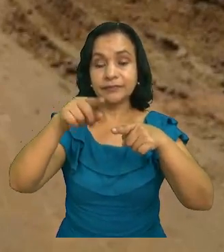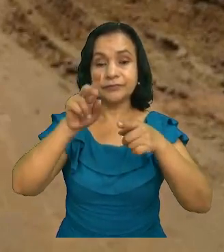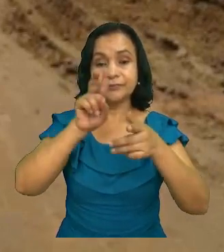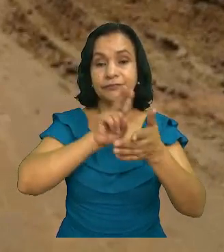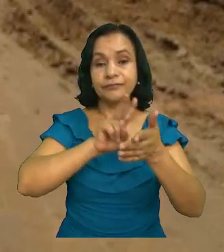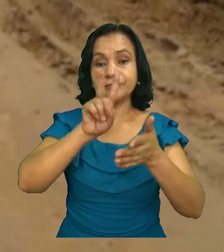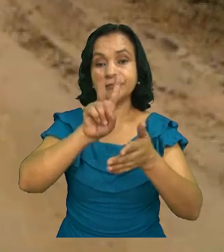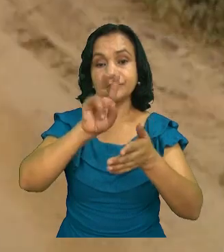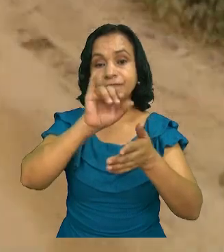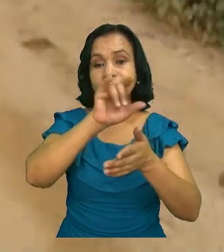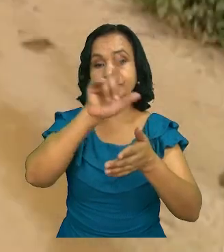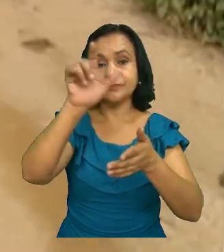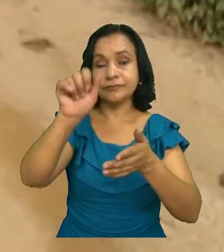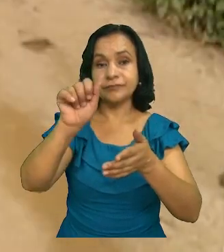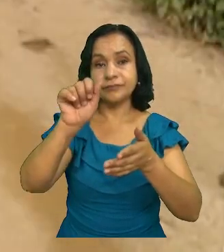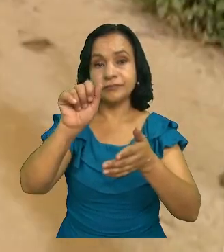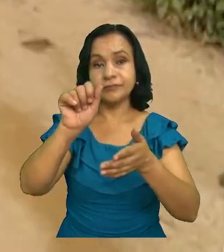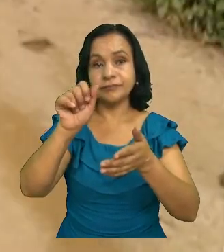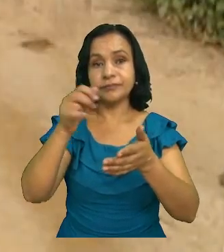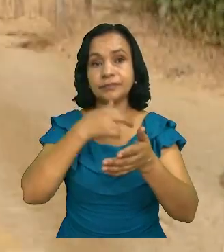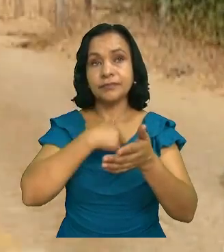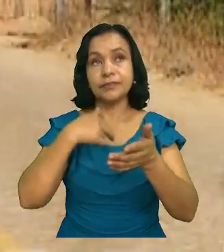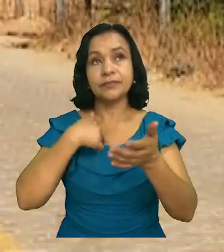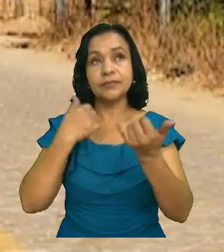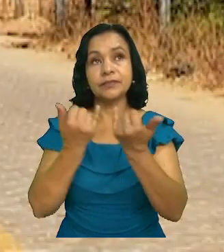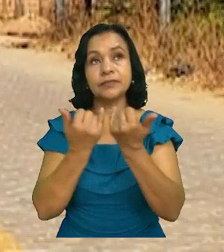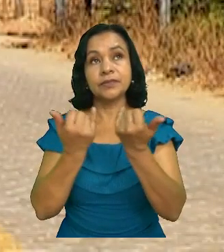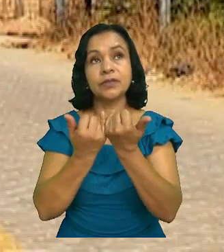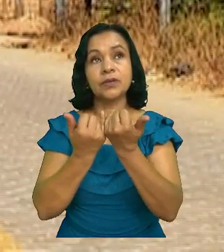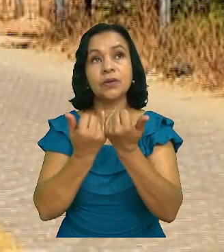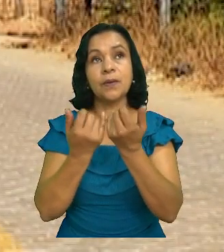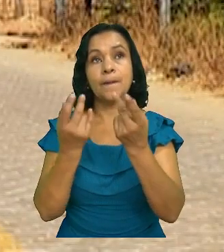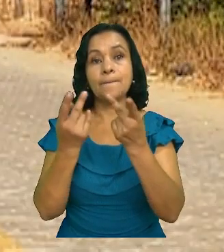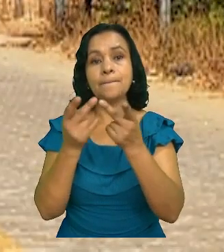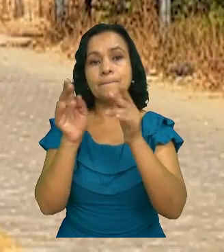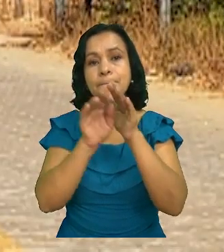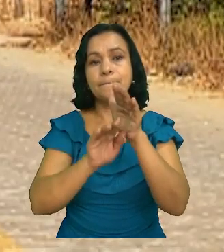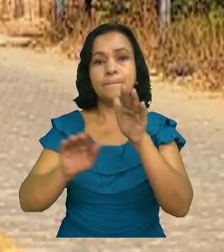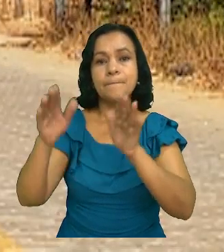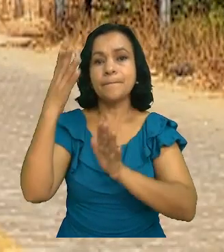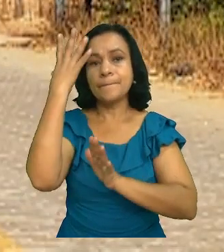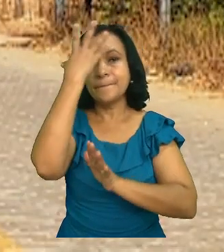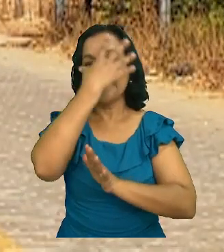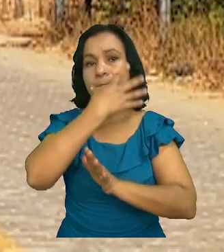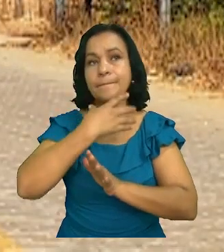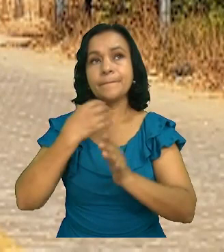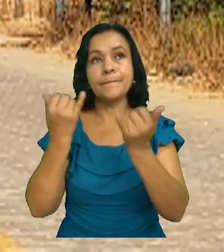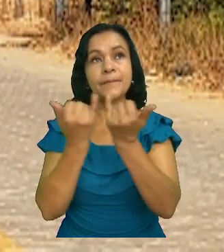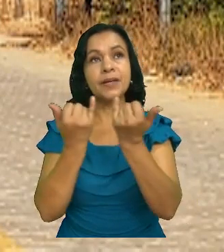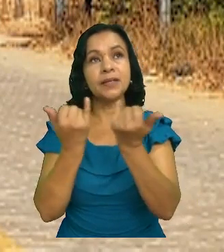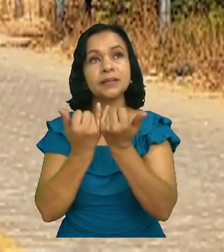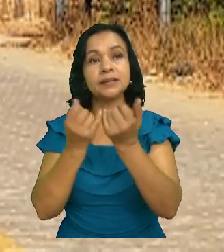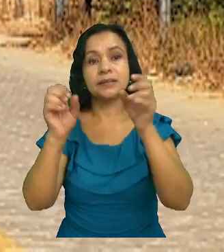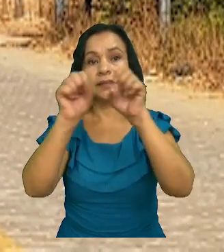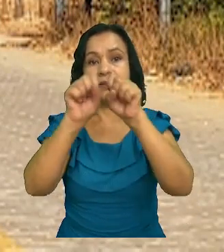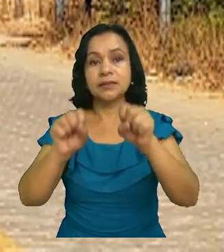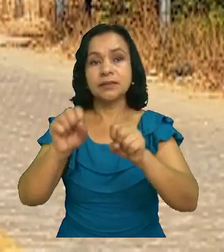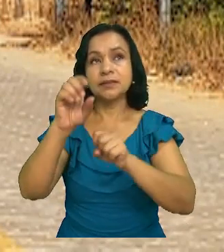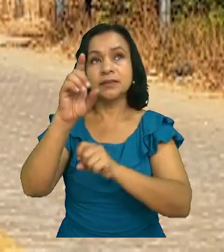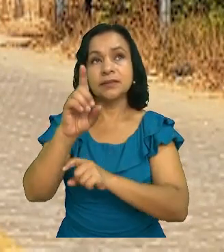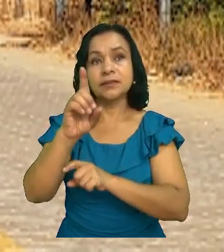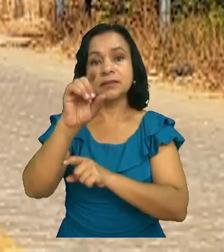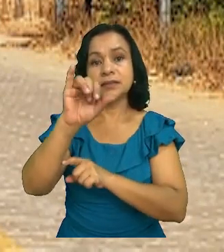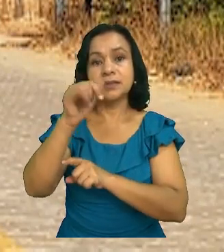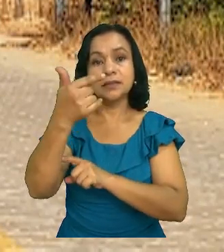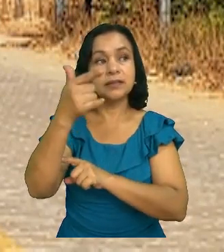Carmen con las playas más hermosas de la zona, en la zona de San Diego precisamente. Hay una serie